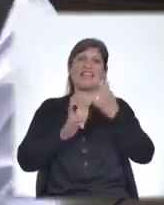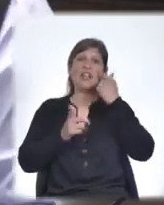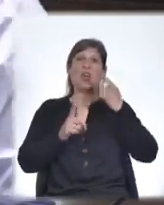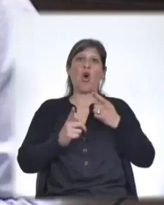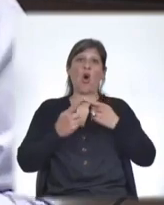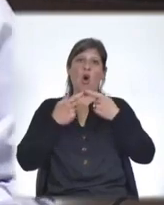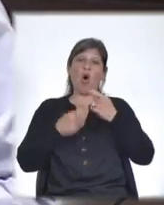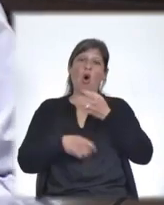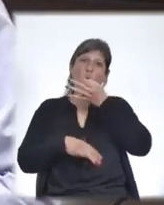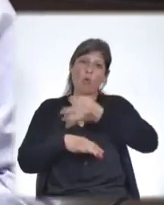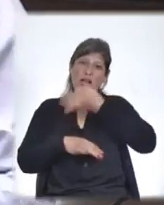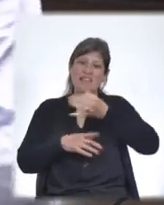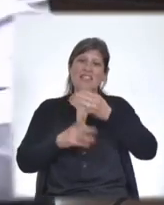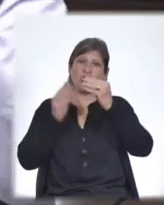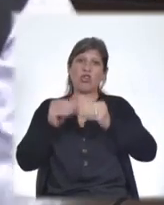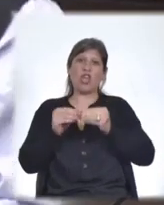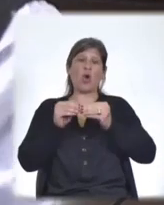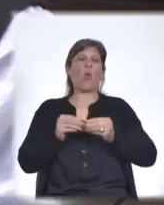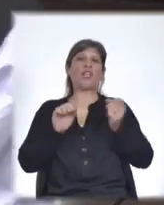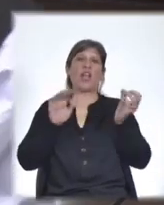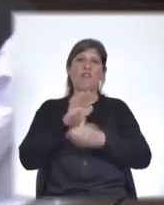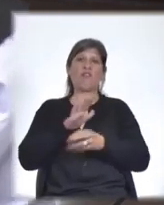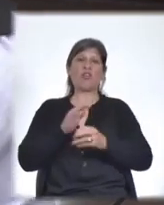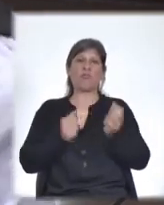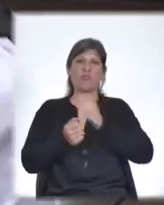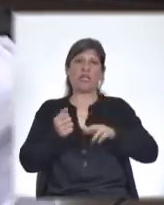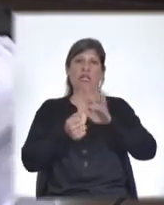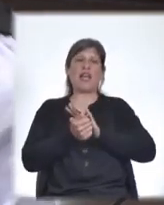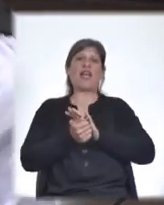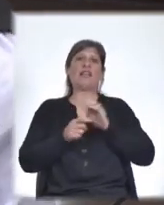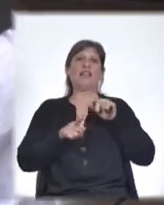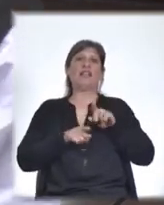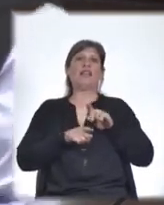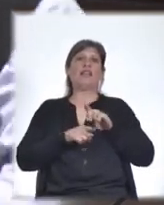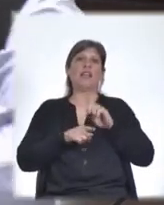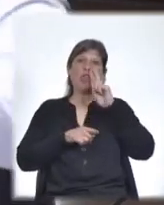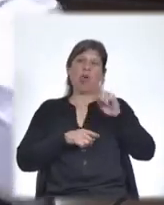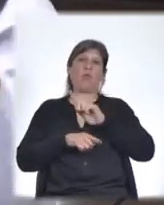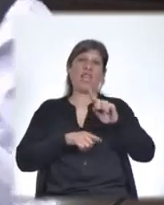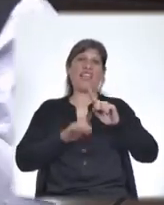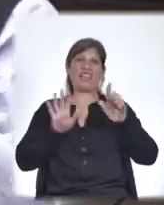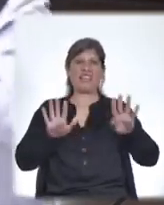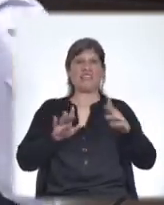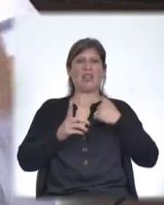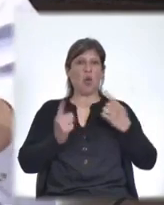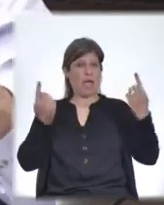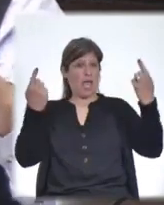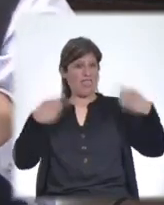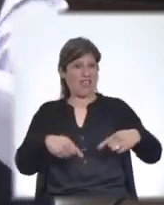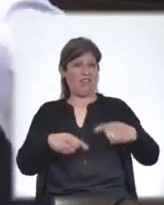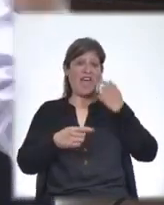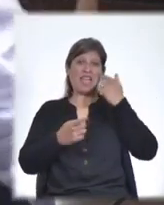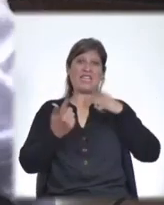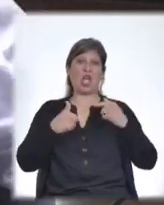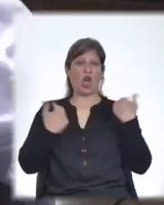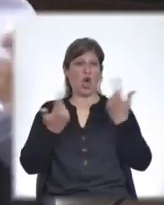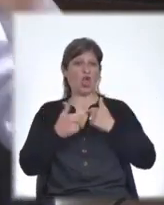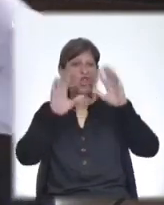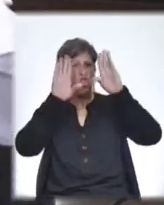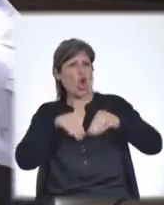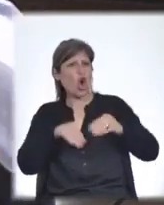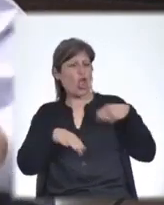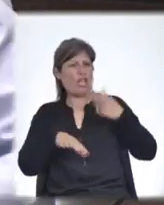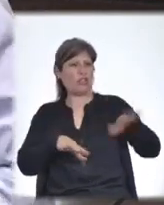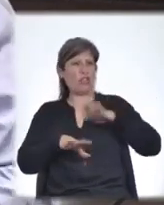del Fondo COVID-19 para que este debate que estamos dando sea dado con toda la sociedad, con todos los elementos y todos los ciudadanos